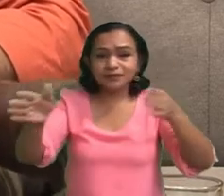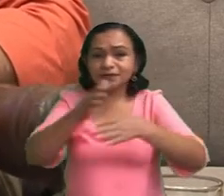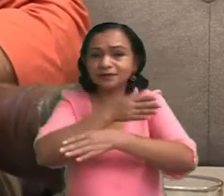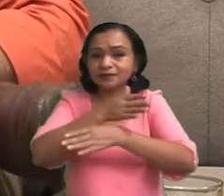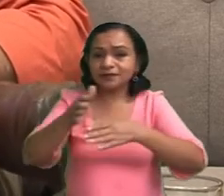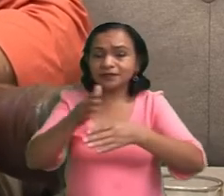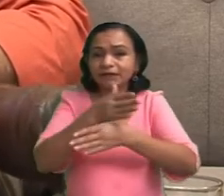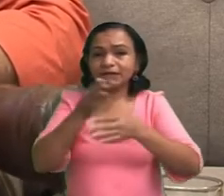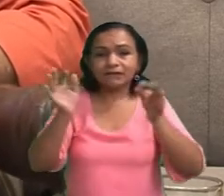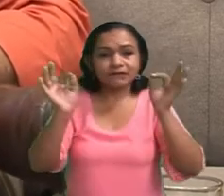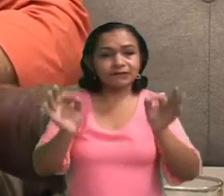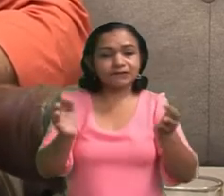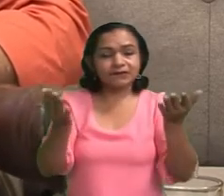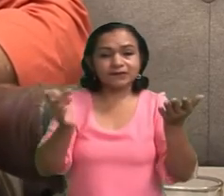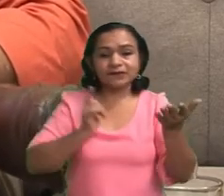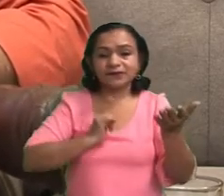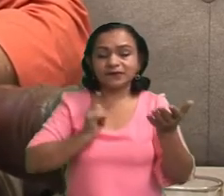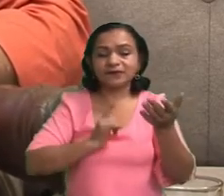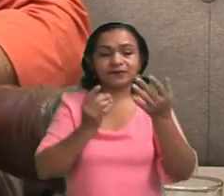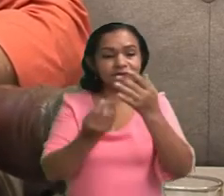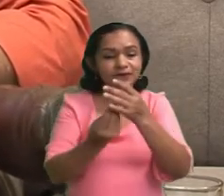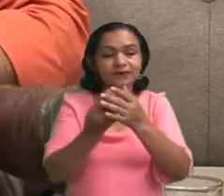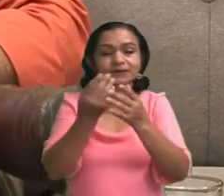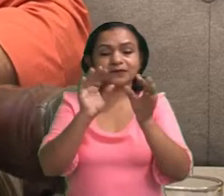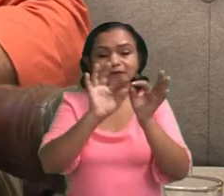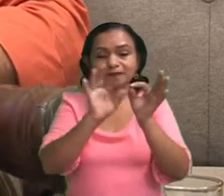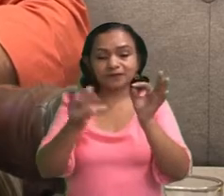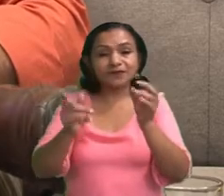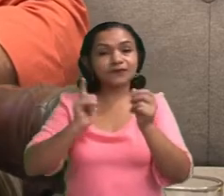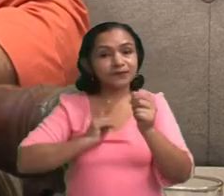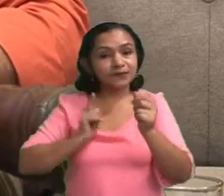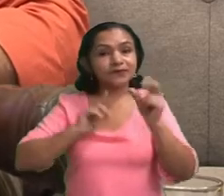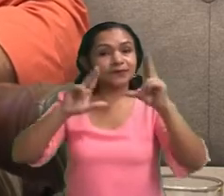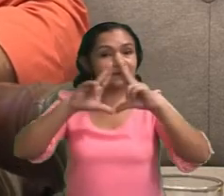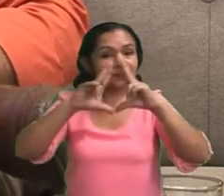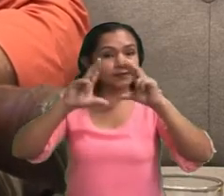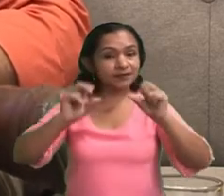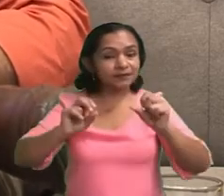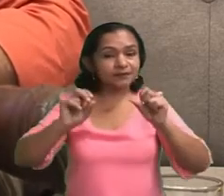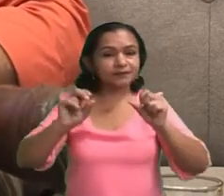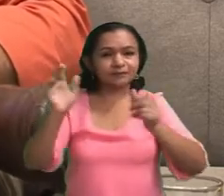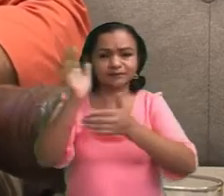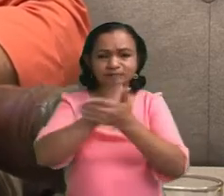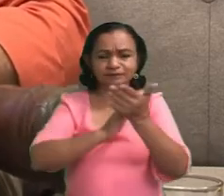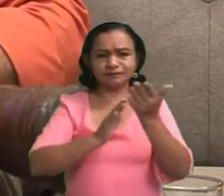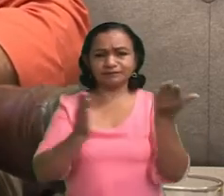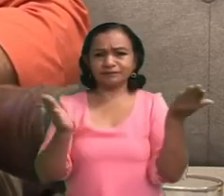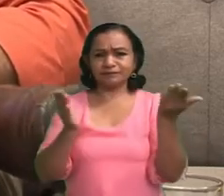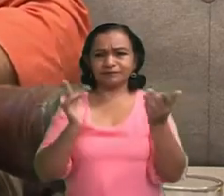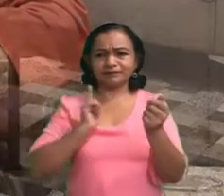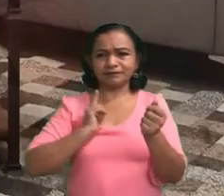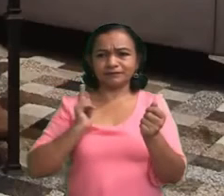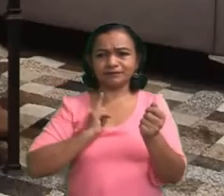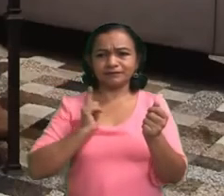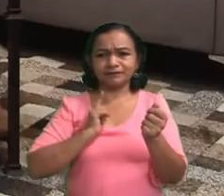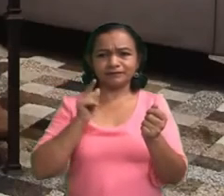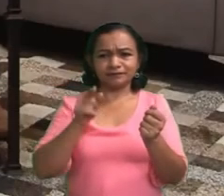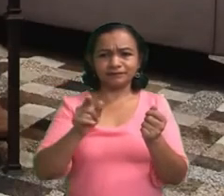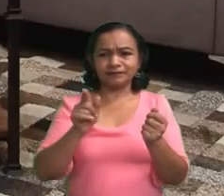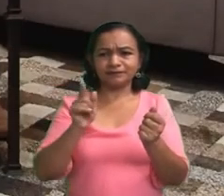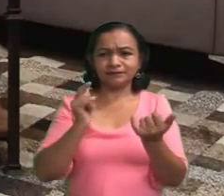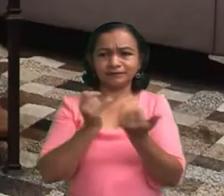todas esas frutas que se dan en todo el territorio nacional. Y a veces incluso es curioso, encontrás que hay lugares donde